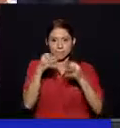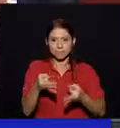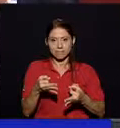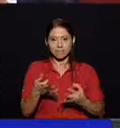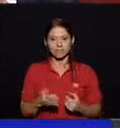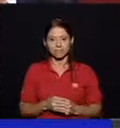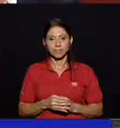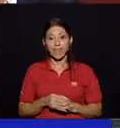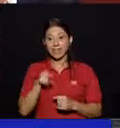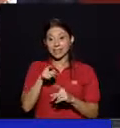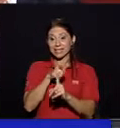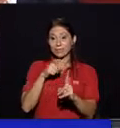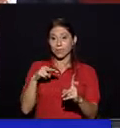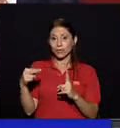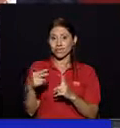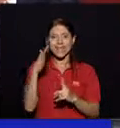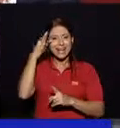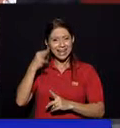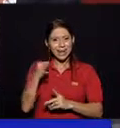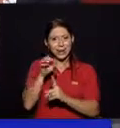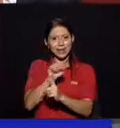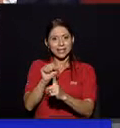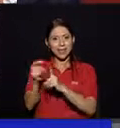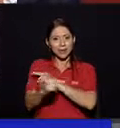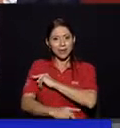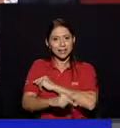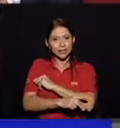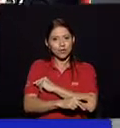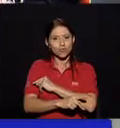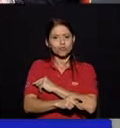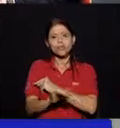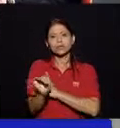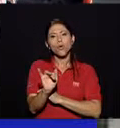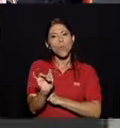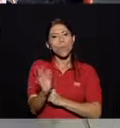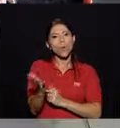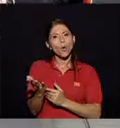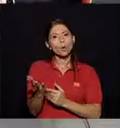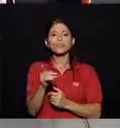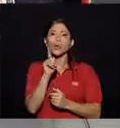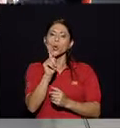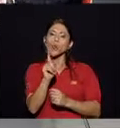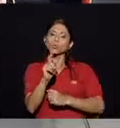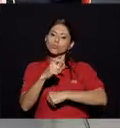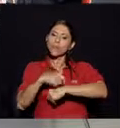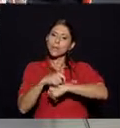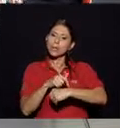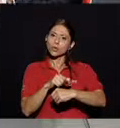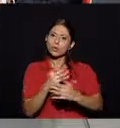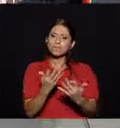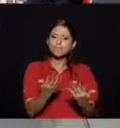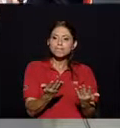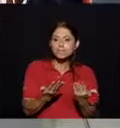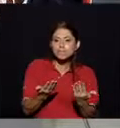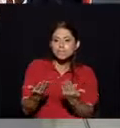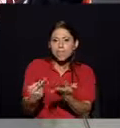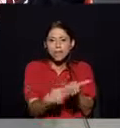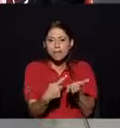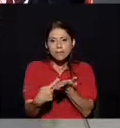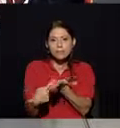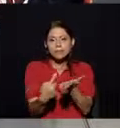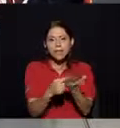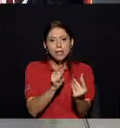¿verdad? Desde ese punto de vista creo que el Estado de la Nación se ha convertido como en un punto de encuentro para la discusión sobre el